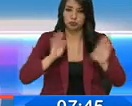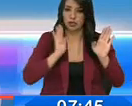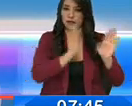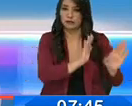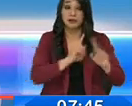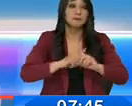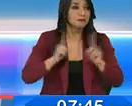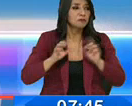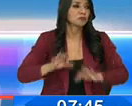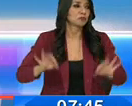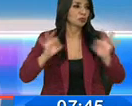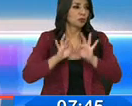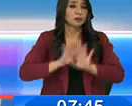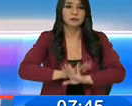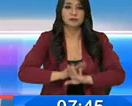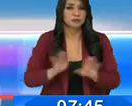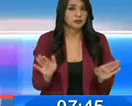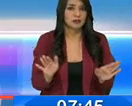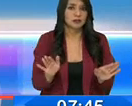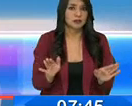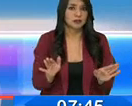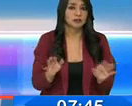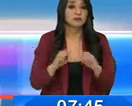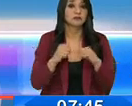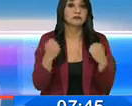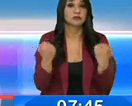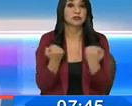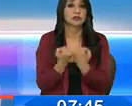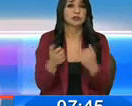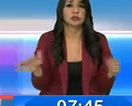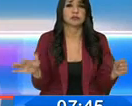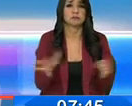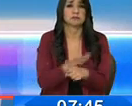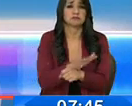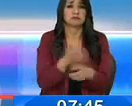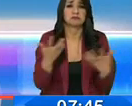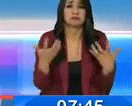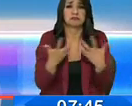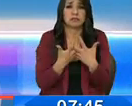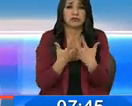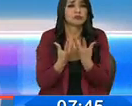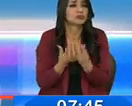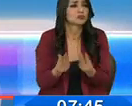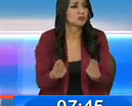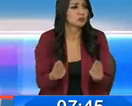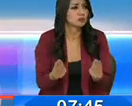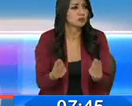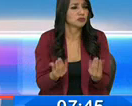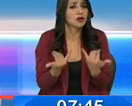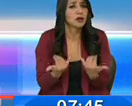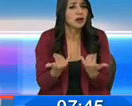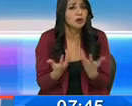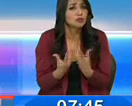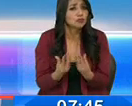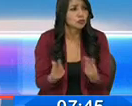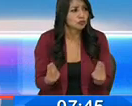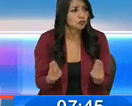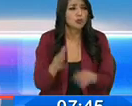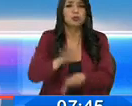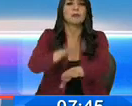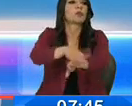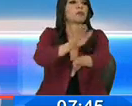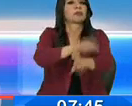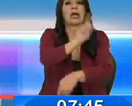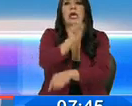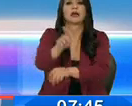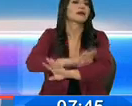que finalmente seamos la sociedad en su conjunto quienes busquemos las salidas de este rato, buscar más culpables. Me parece